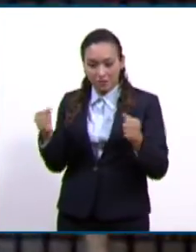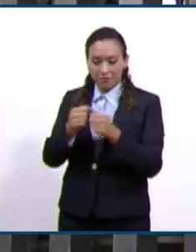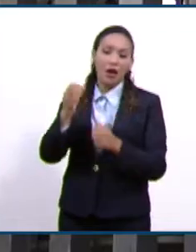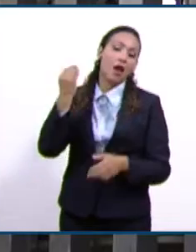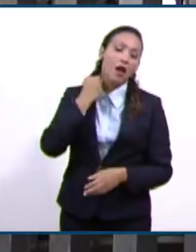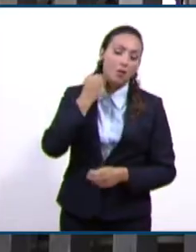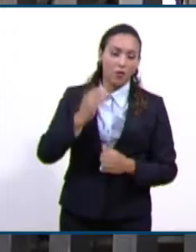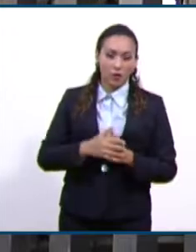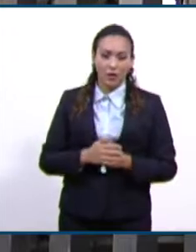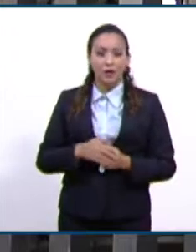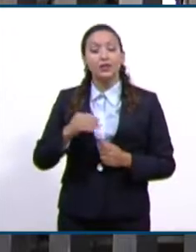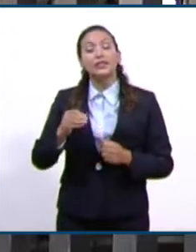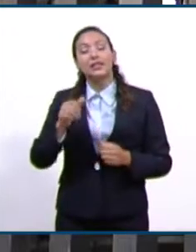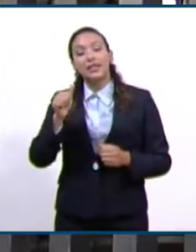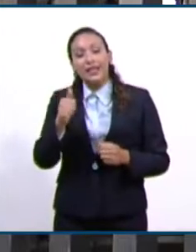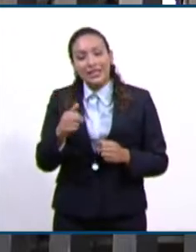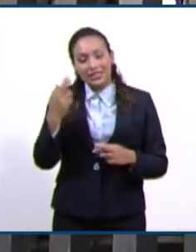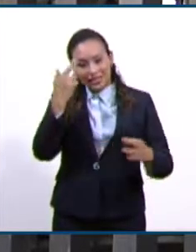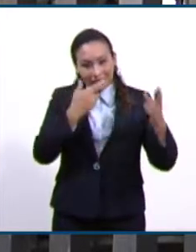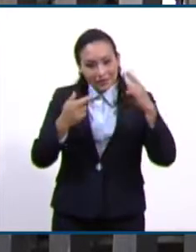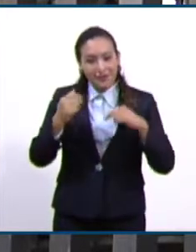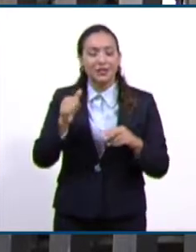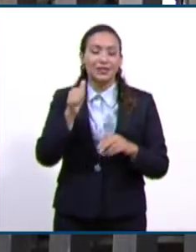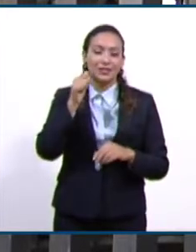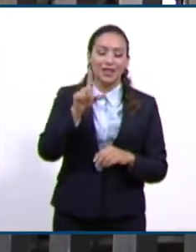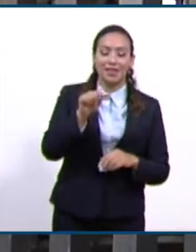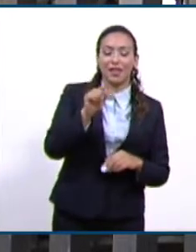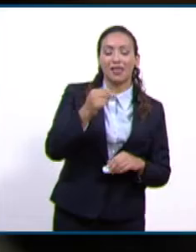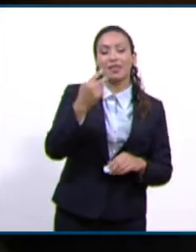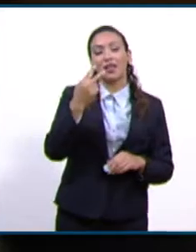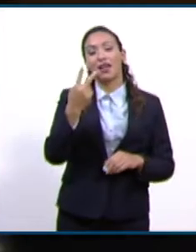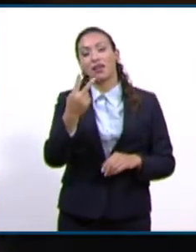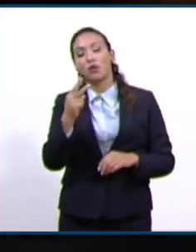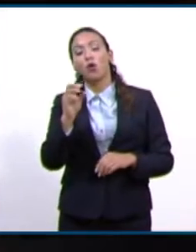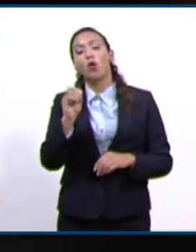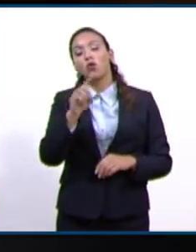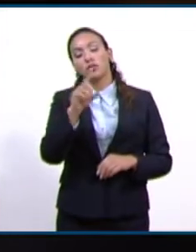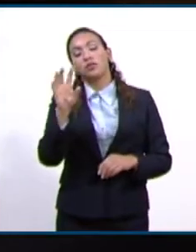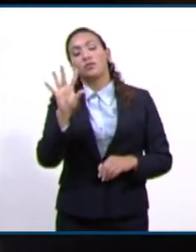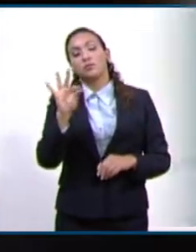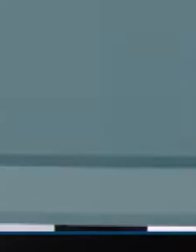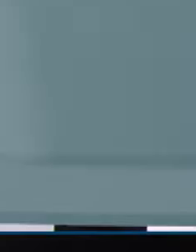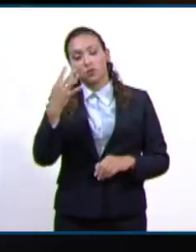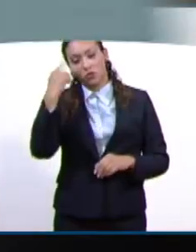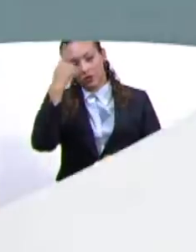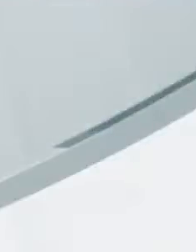jurídica en un plazo de 72 o de 144 horas.